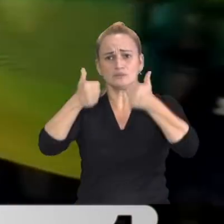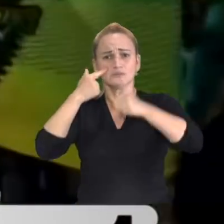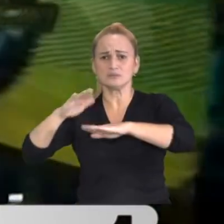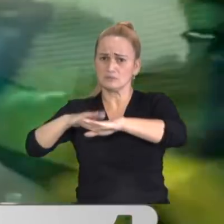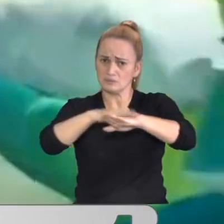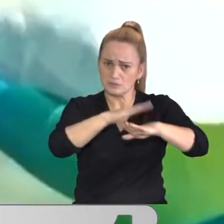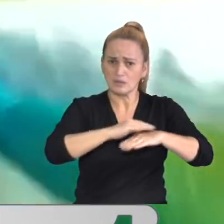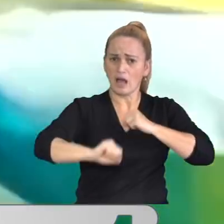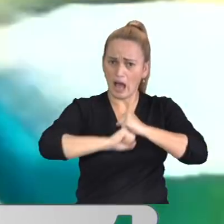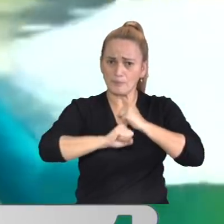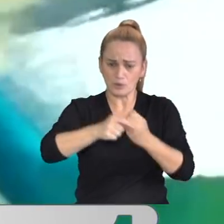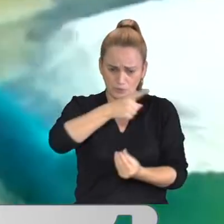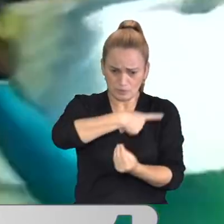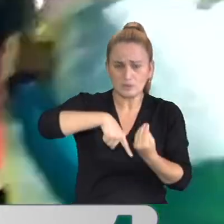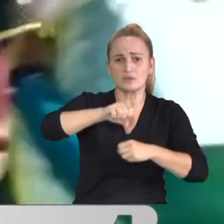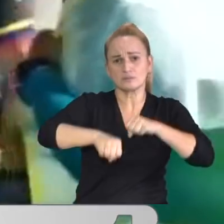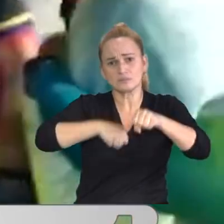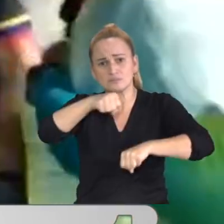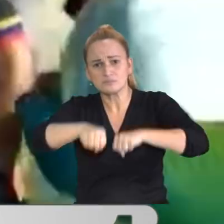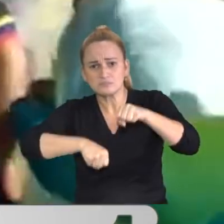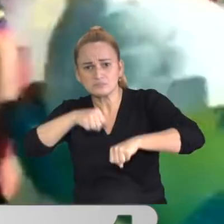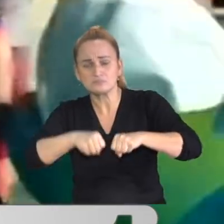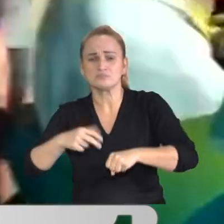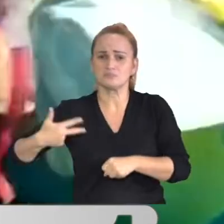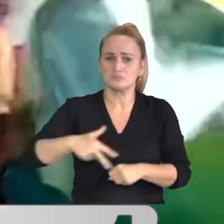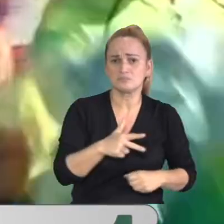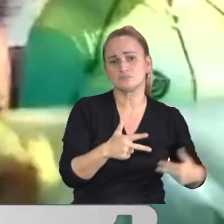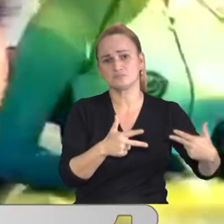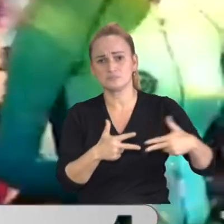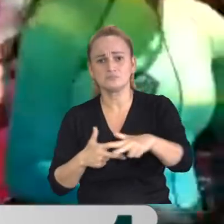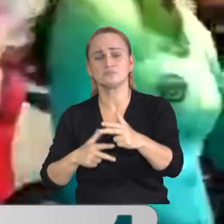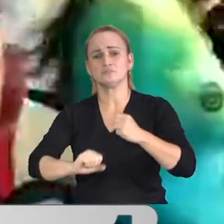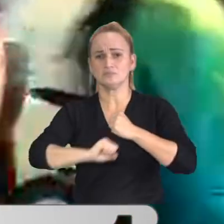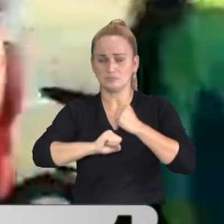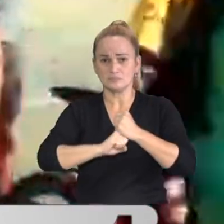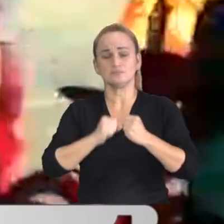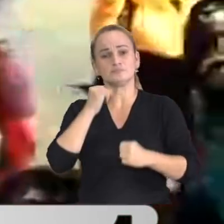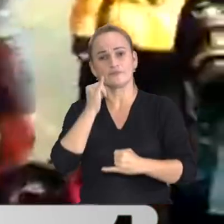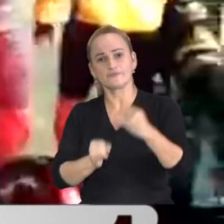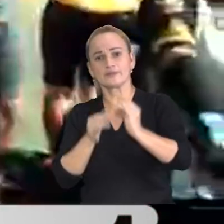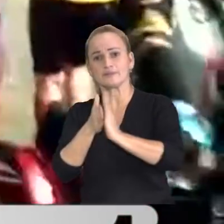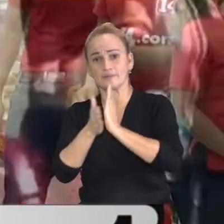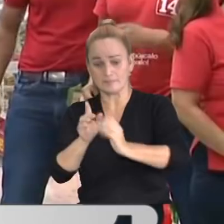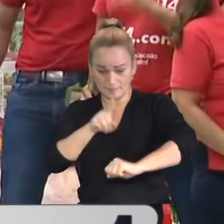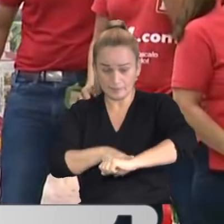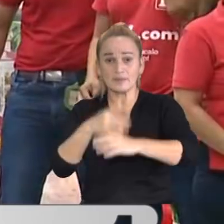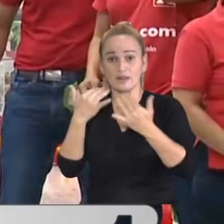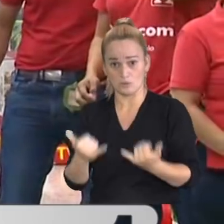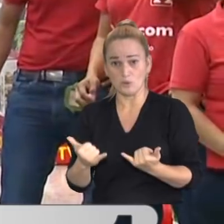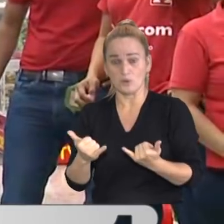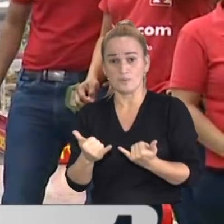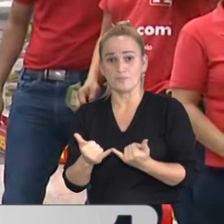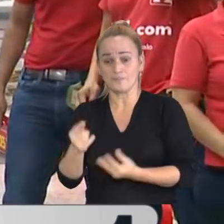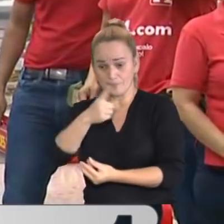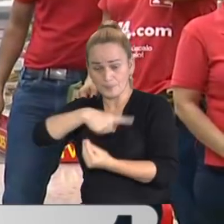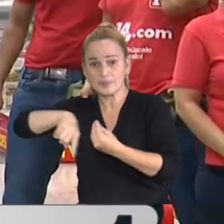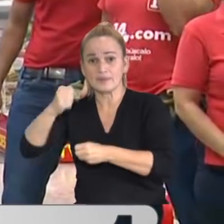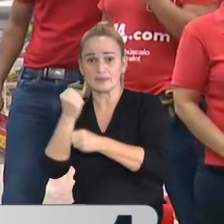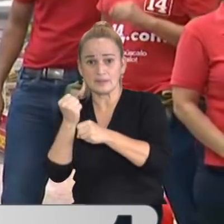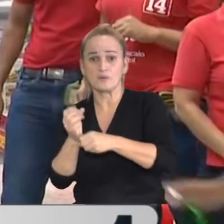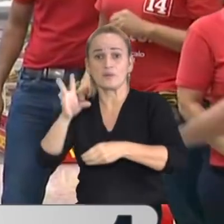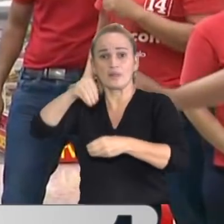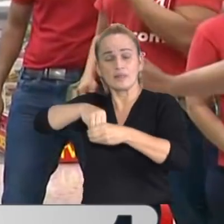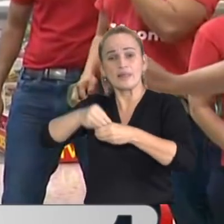mayor protección y seguridad durante sus recorridos. Y finalizamos, porque a esta hora los empleados de almacenes